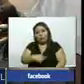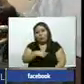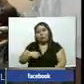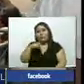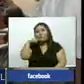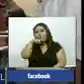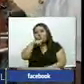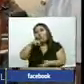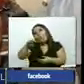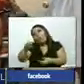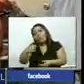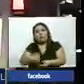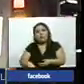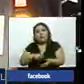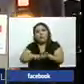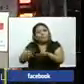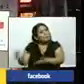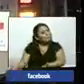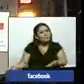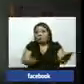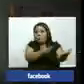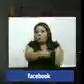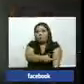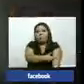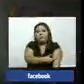para trasladarla a un hospital.